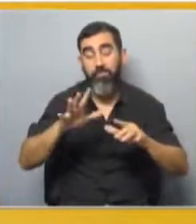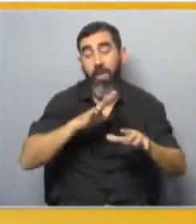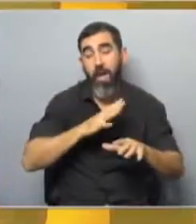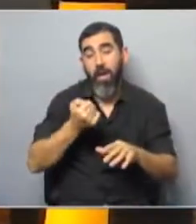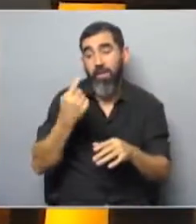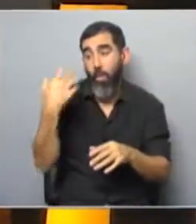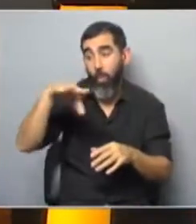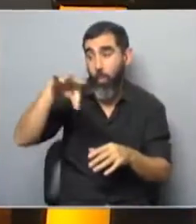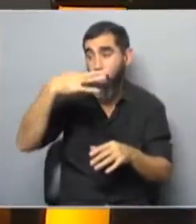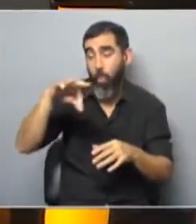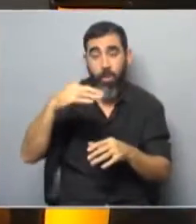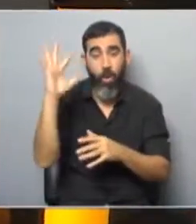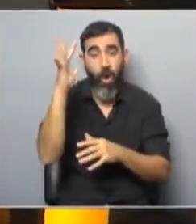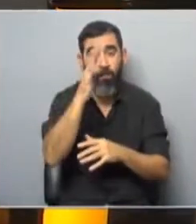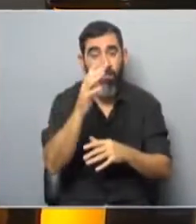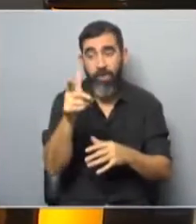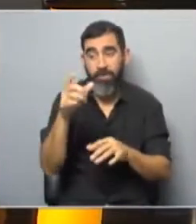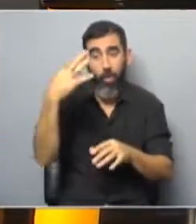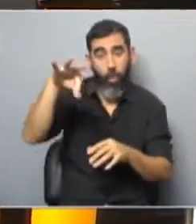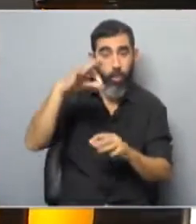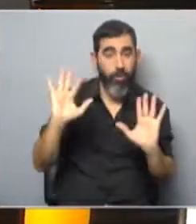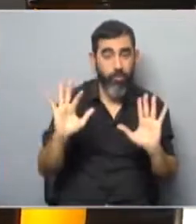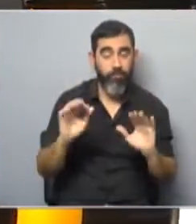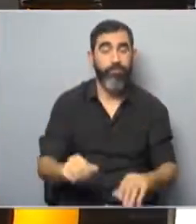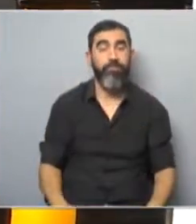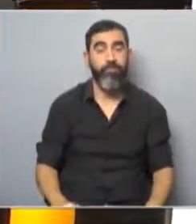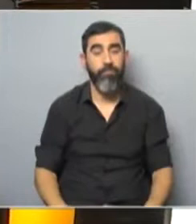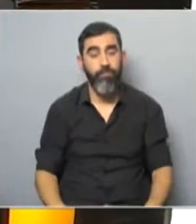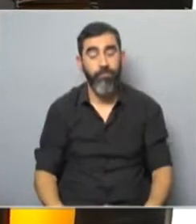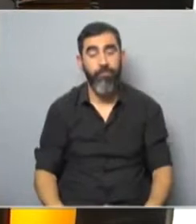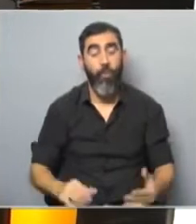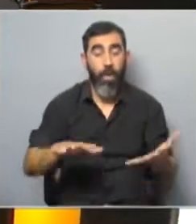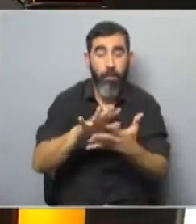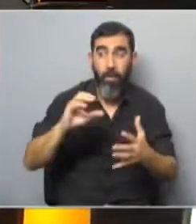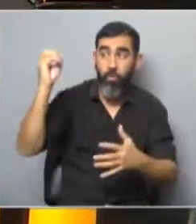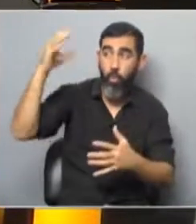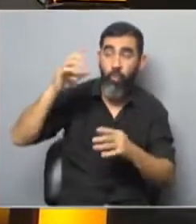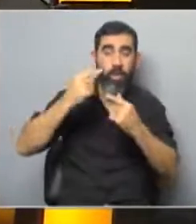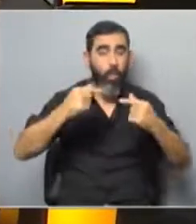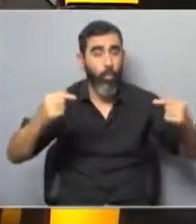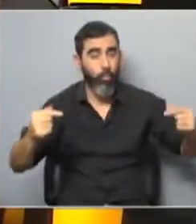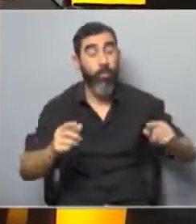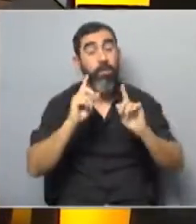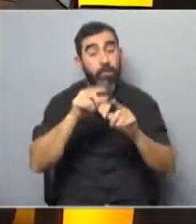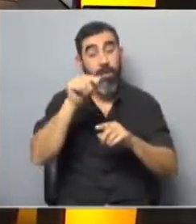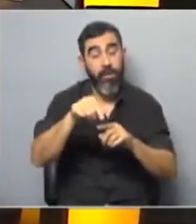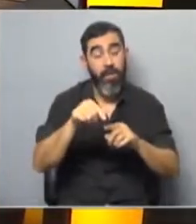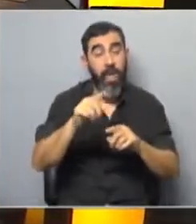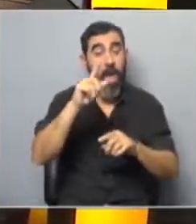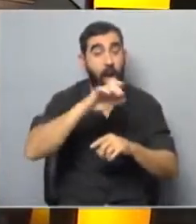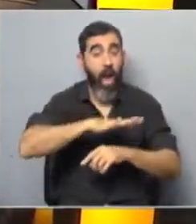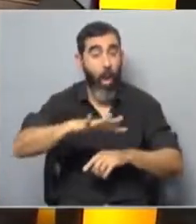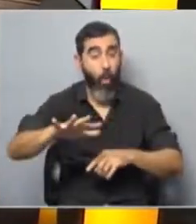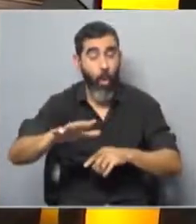prácticamente transformando en un monocultivo de ligustro, ¿no? Por competencia, por el espacio, y por la luz y los recursos. Y en el caso particular de las acuáticas, por